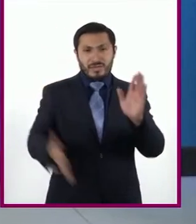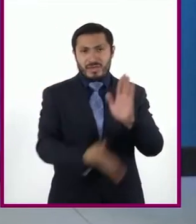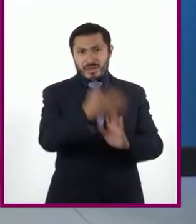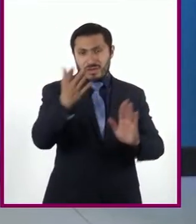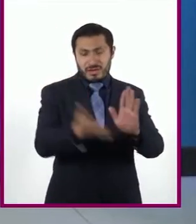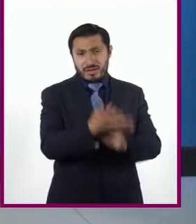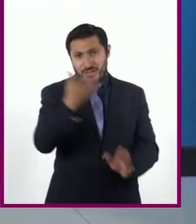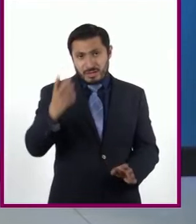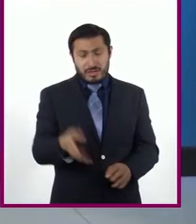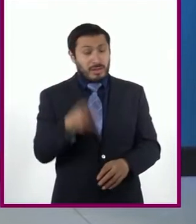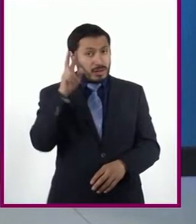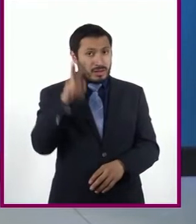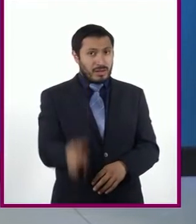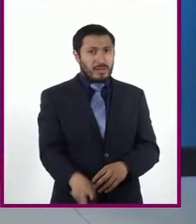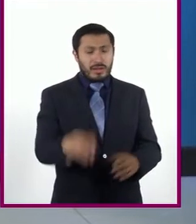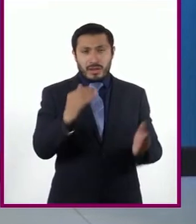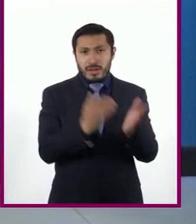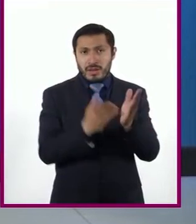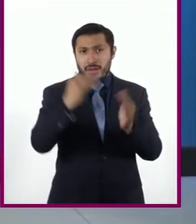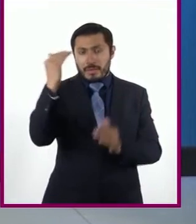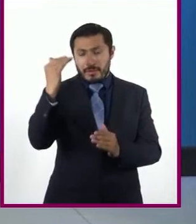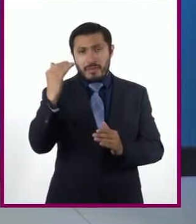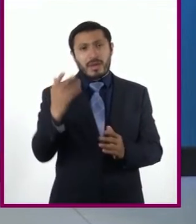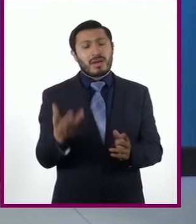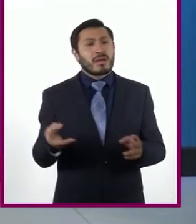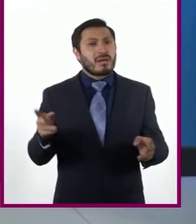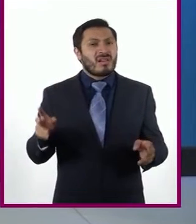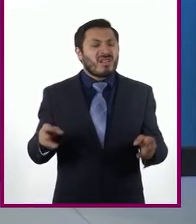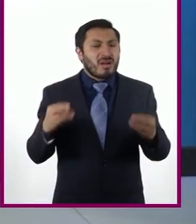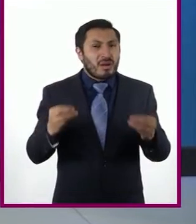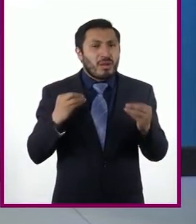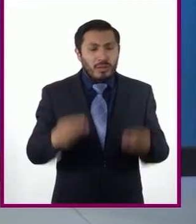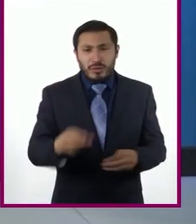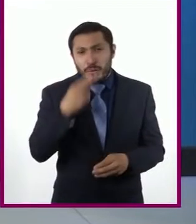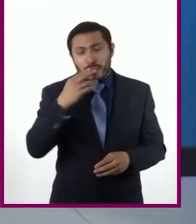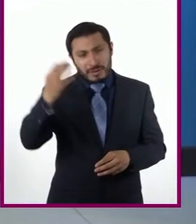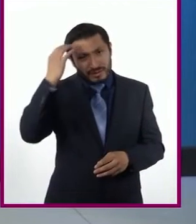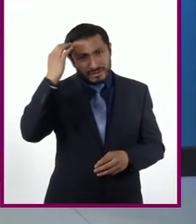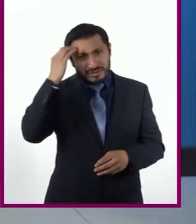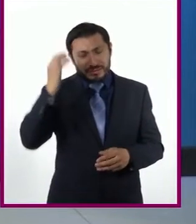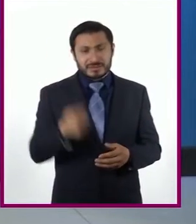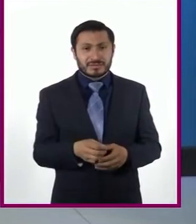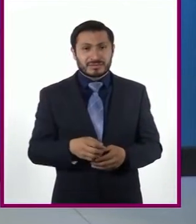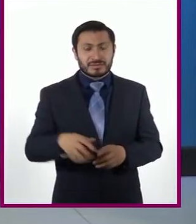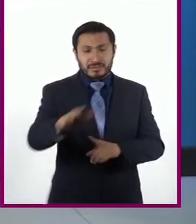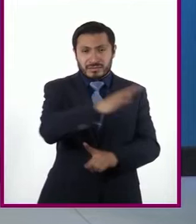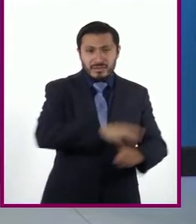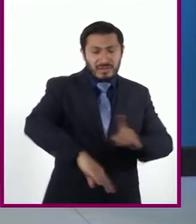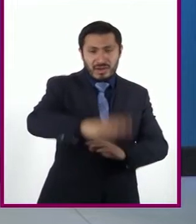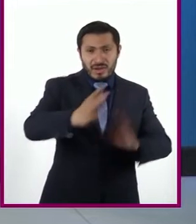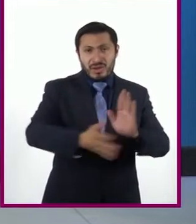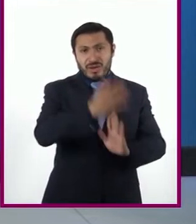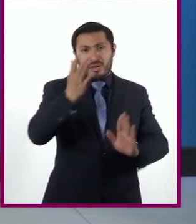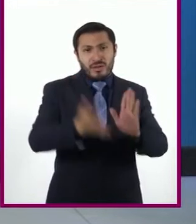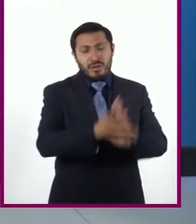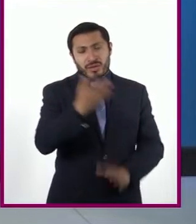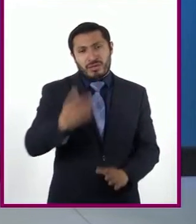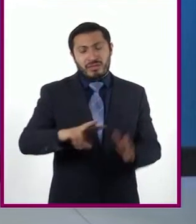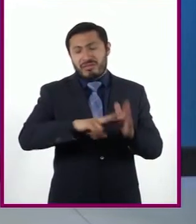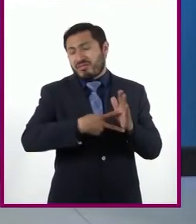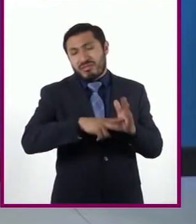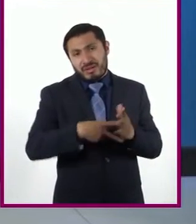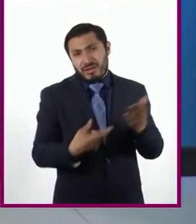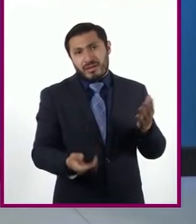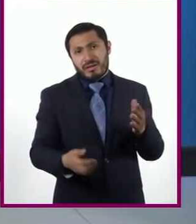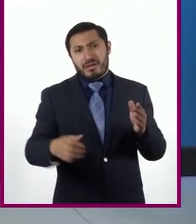En realidad, la mayor parte de las veces que se utilizan estos conocimientos es en el área de la construcción, la ingeniería,